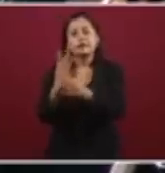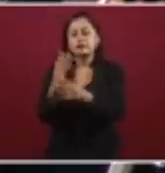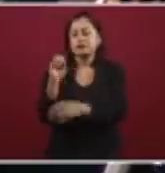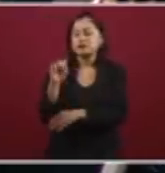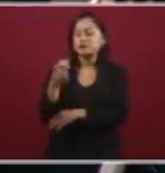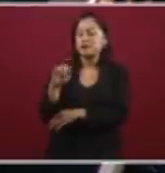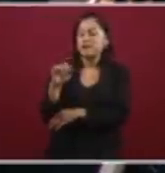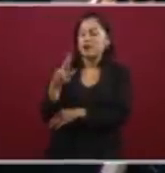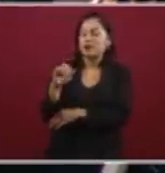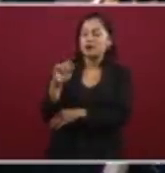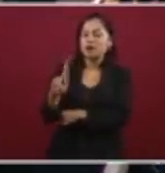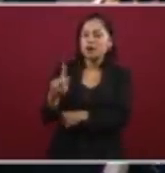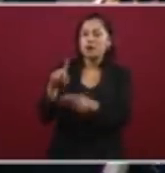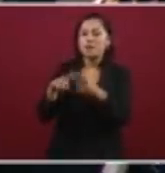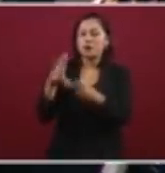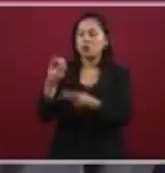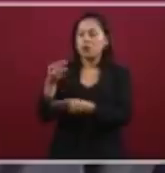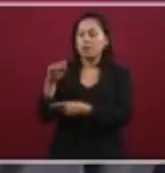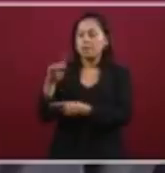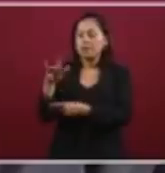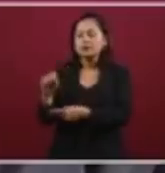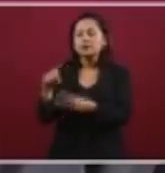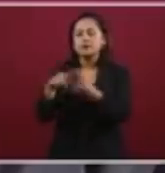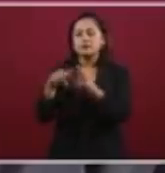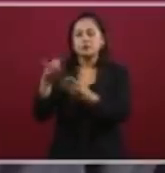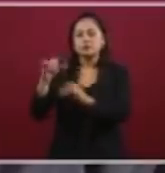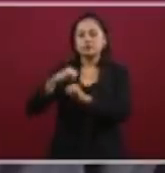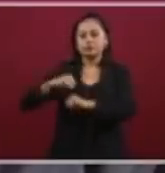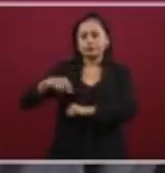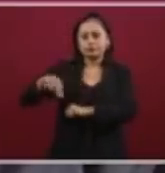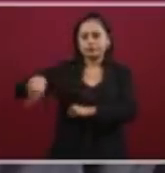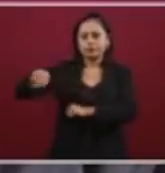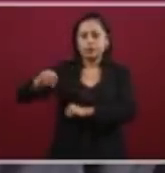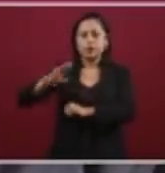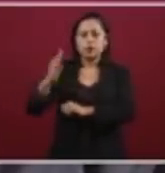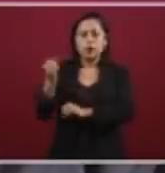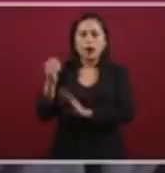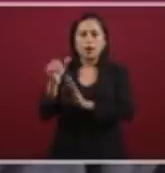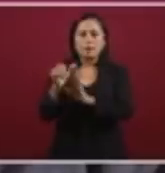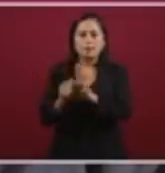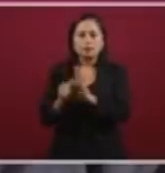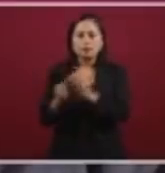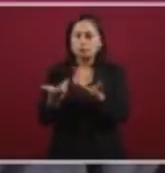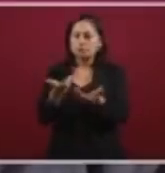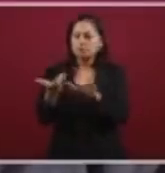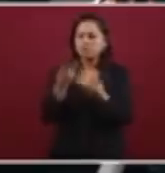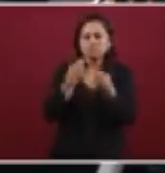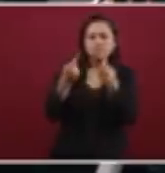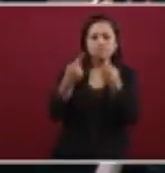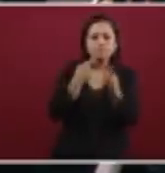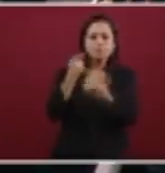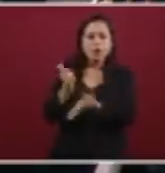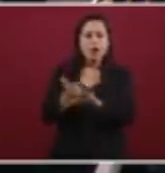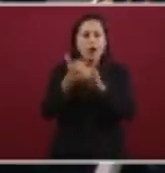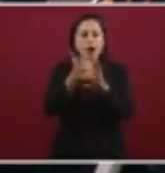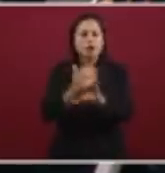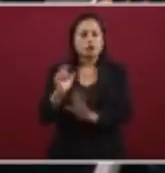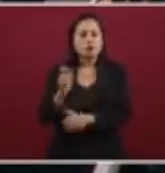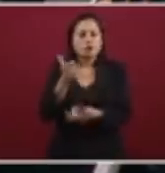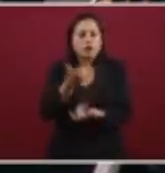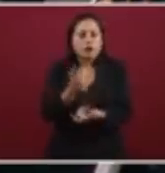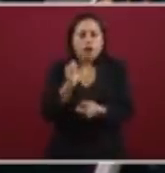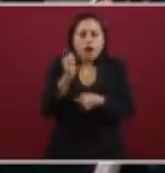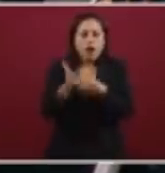sádr en la pesca conapesca después de nueve meses de gestión no les han ofrecido opciones productivas no se ha